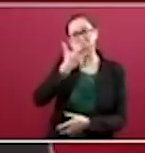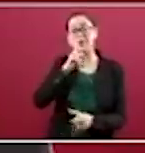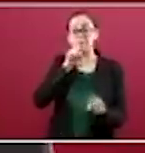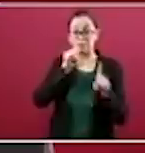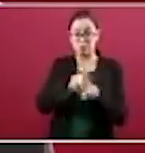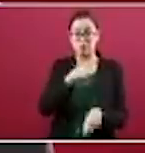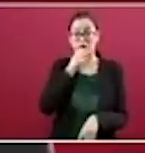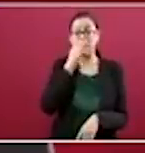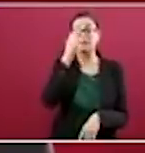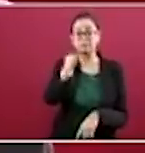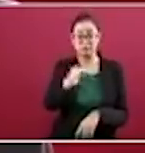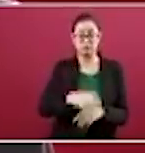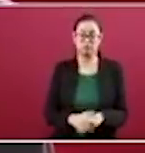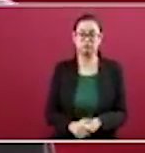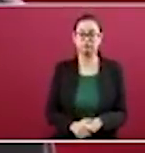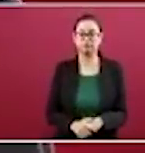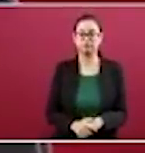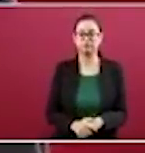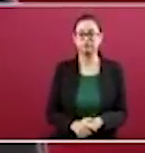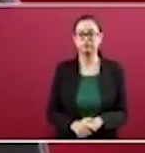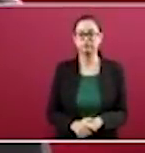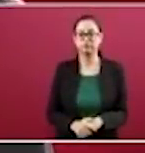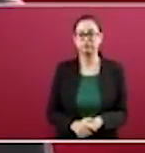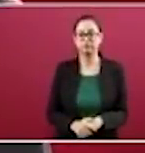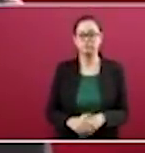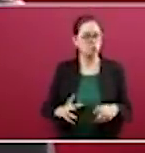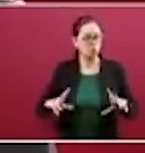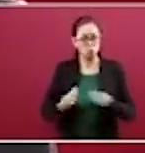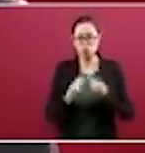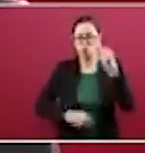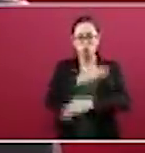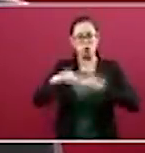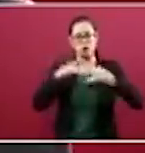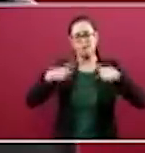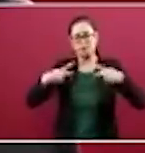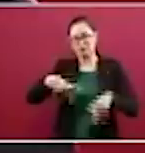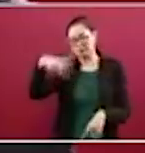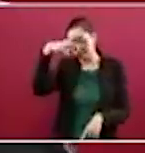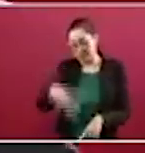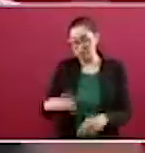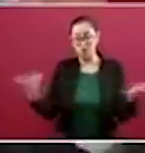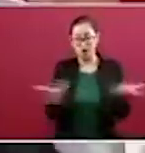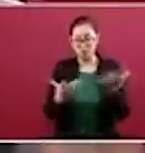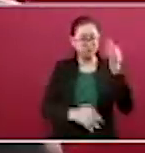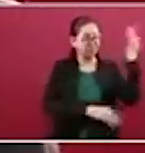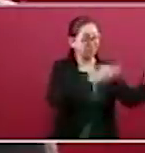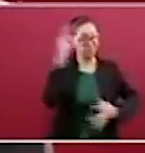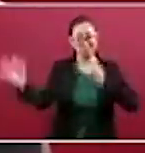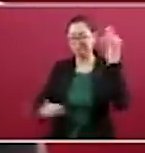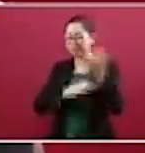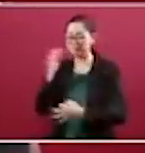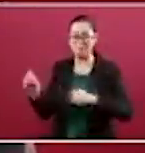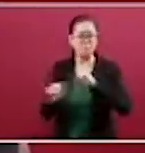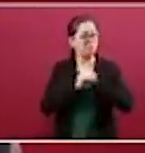adelanto, va a haber una campaña que vamos a hacer entre todos los mexicanos, pero como